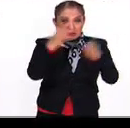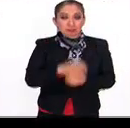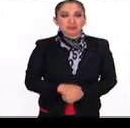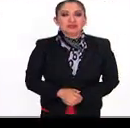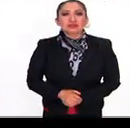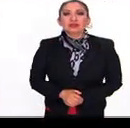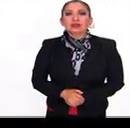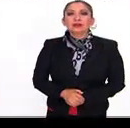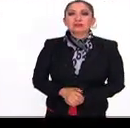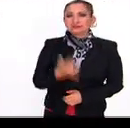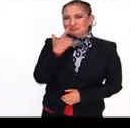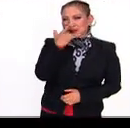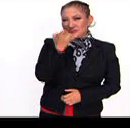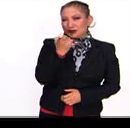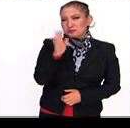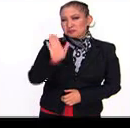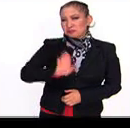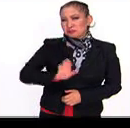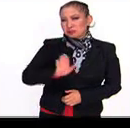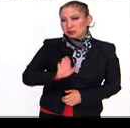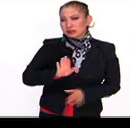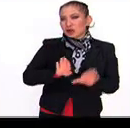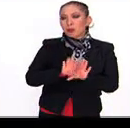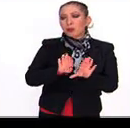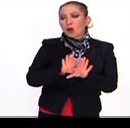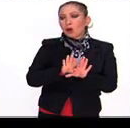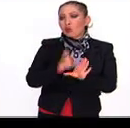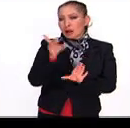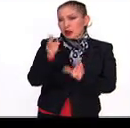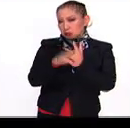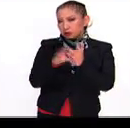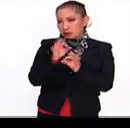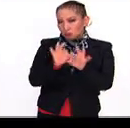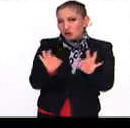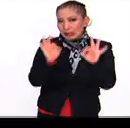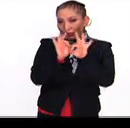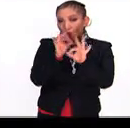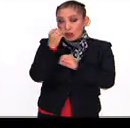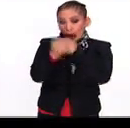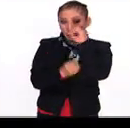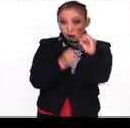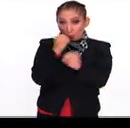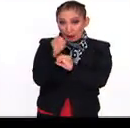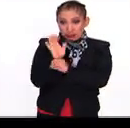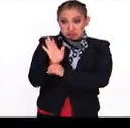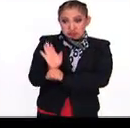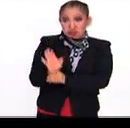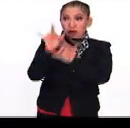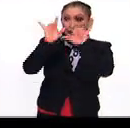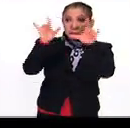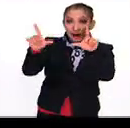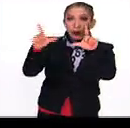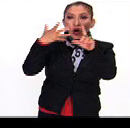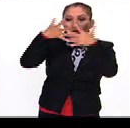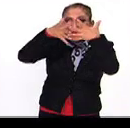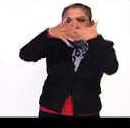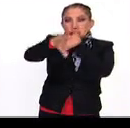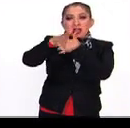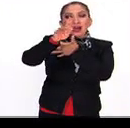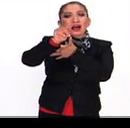diría que, curiosamente, más bien, una palabra que es importante en muchas de las obras, hasta técnicamente, es la condición de lo